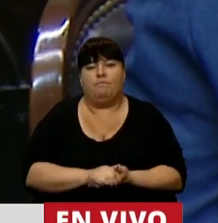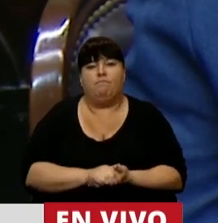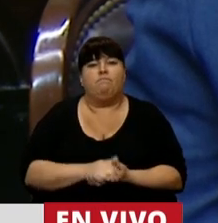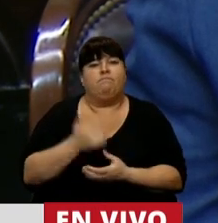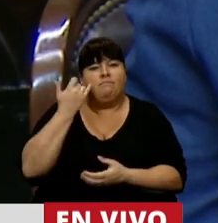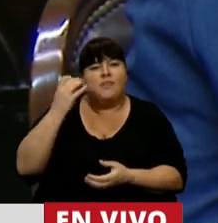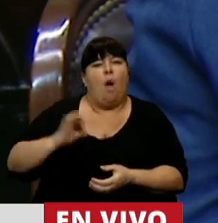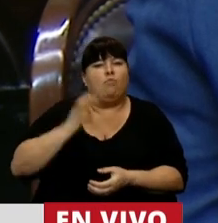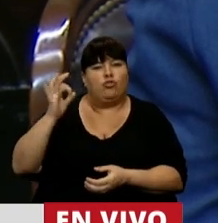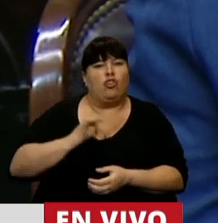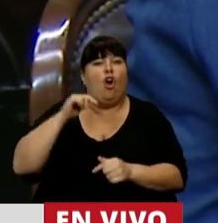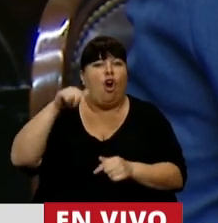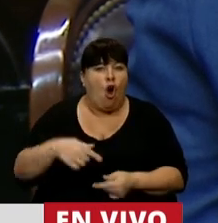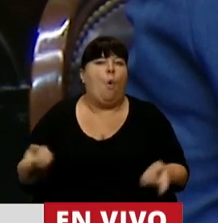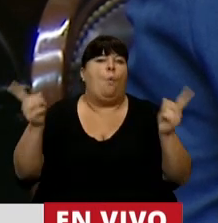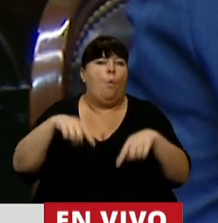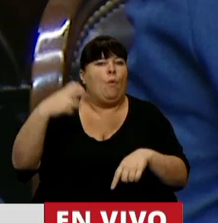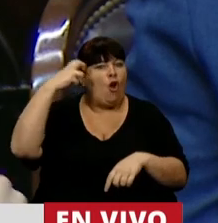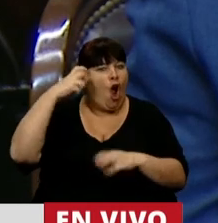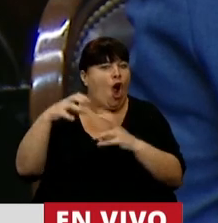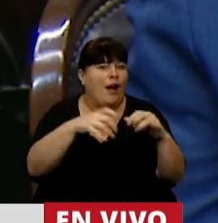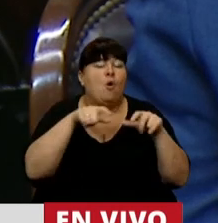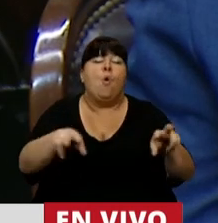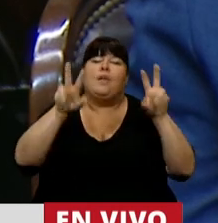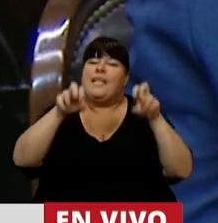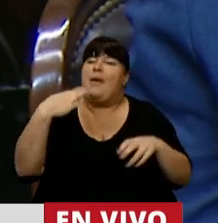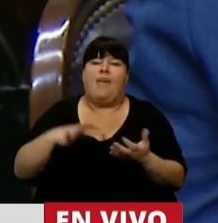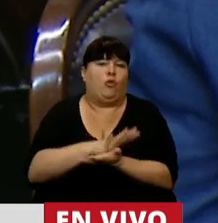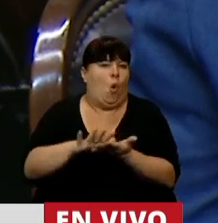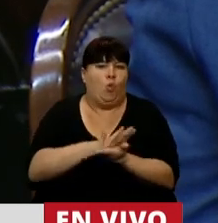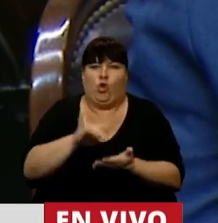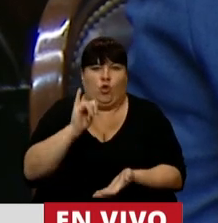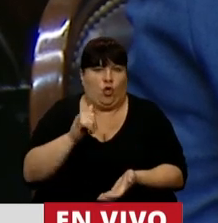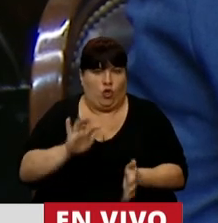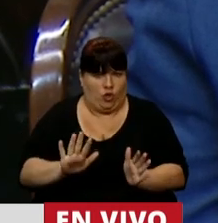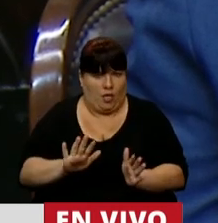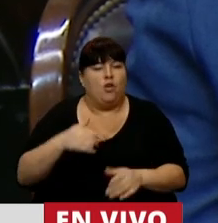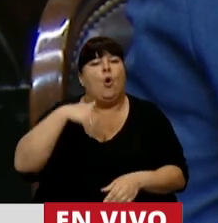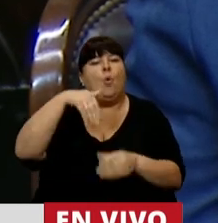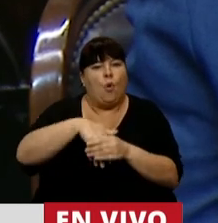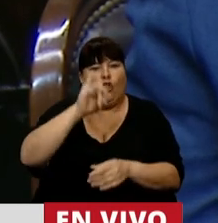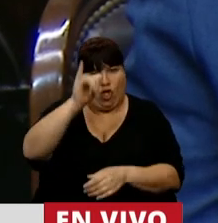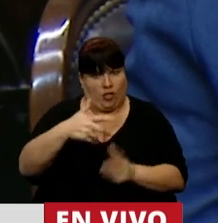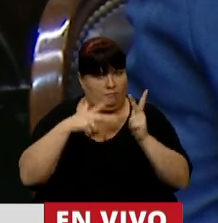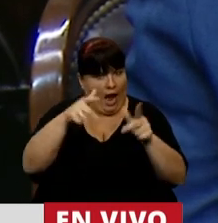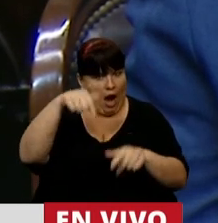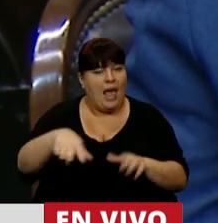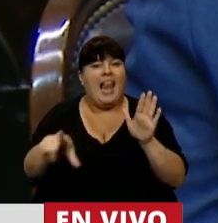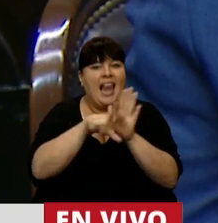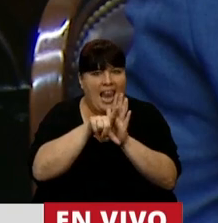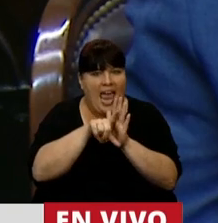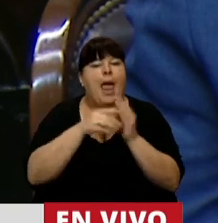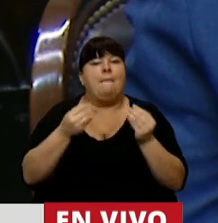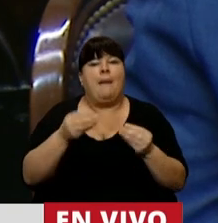que se ha dado por muchos años y hoy llega de nuevo este Congreso porque es un tema que hay que resolver, adelanto mi voto positivo a la ley